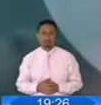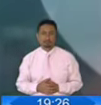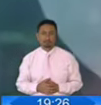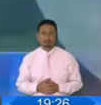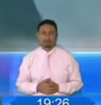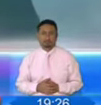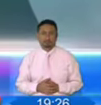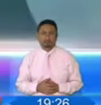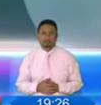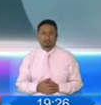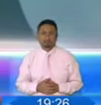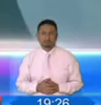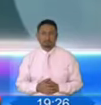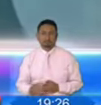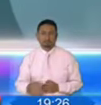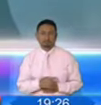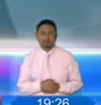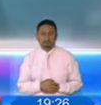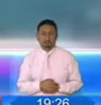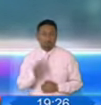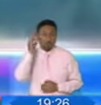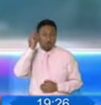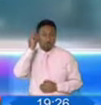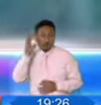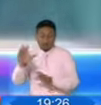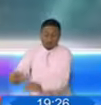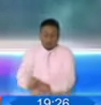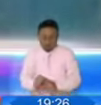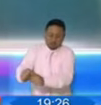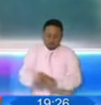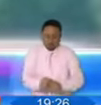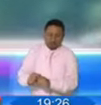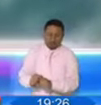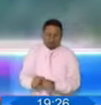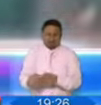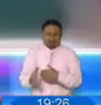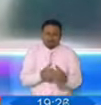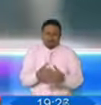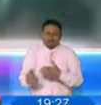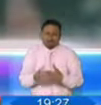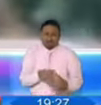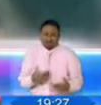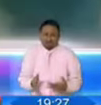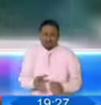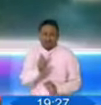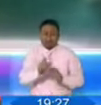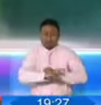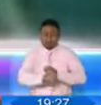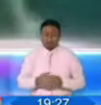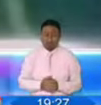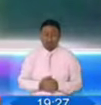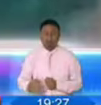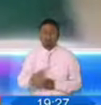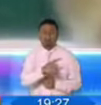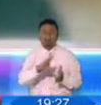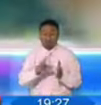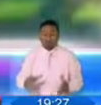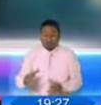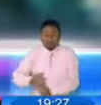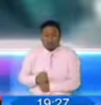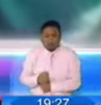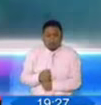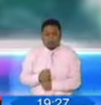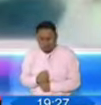No le importó ser arrastrada ni someterse a la peligrosa reacción de los antisociales. Esta ciudadana se aferró a su